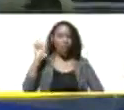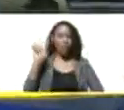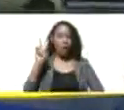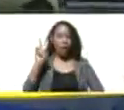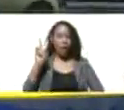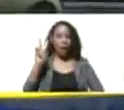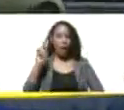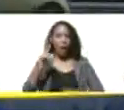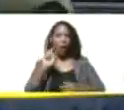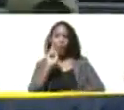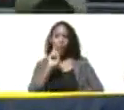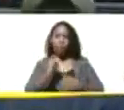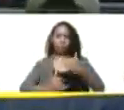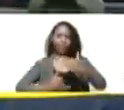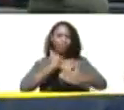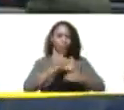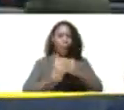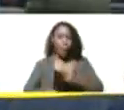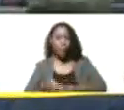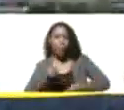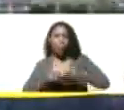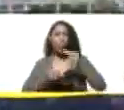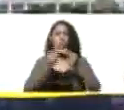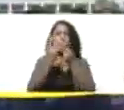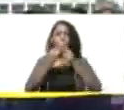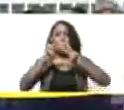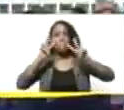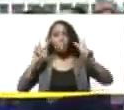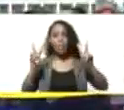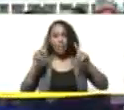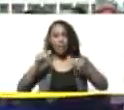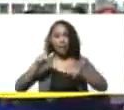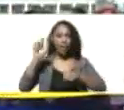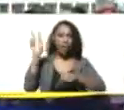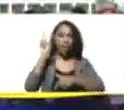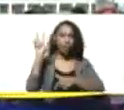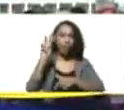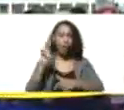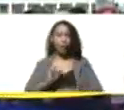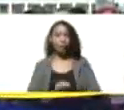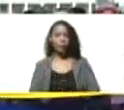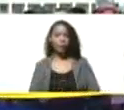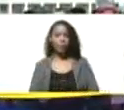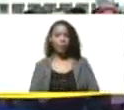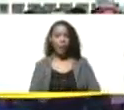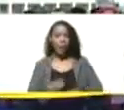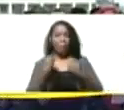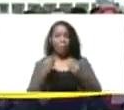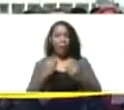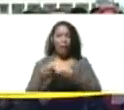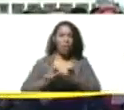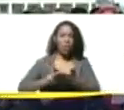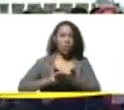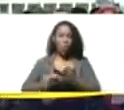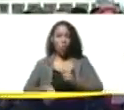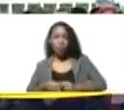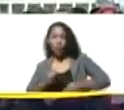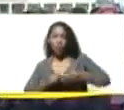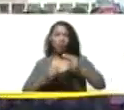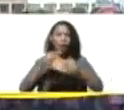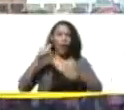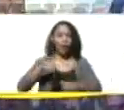un proyecto para la pacificación de Venezuela, para la reconstrucción de